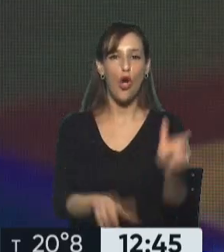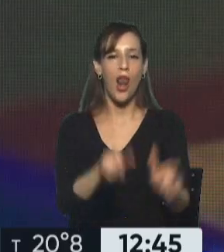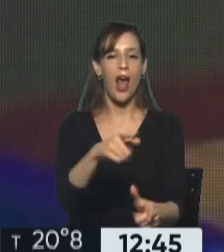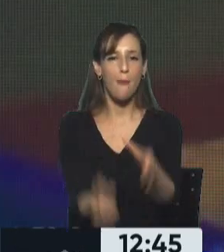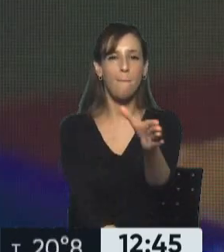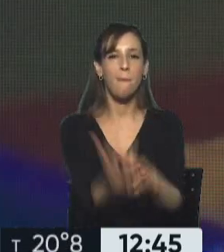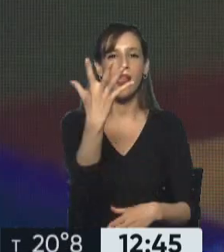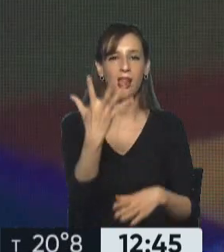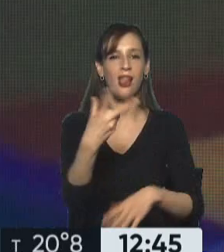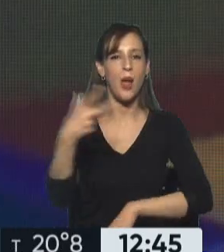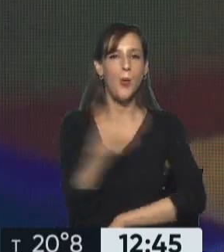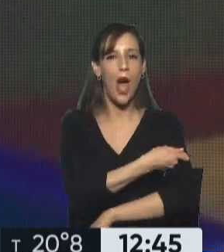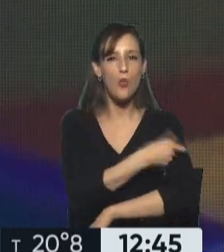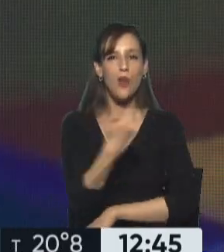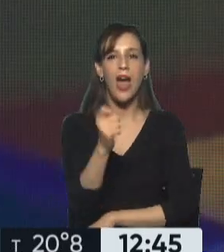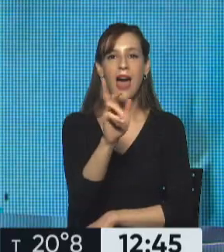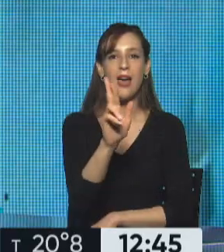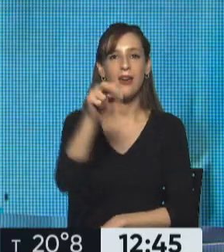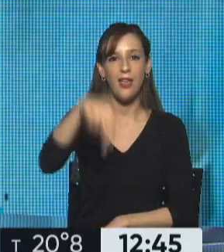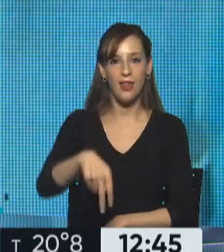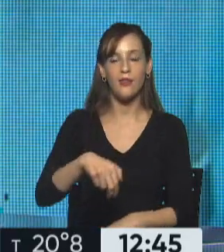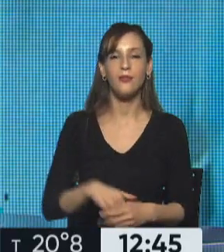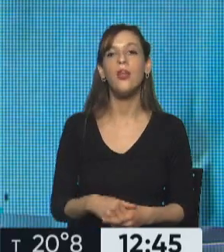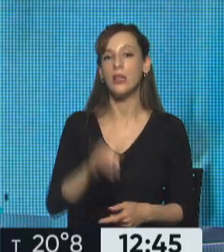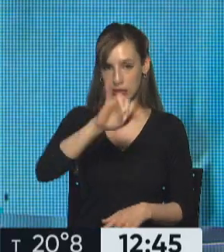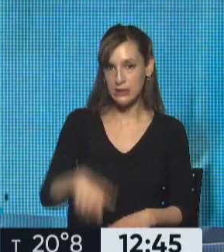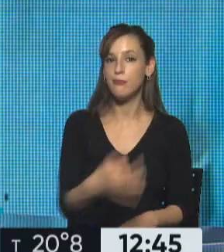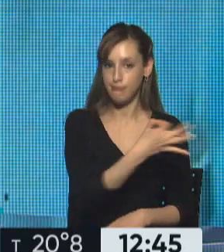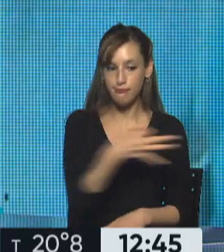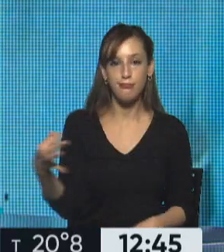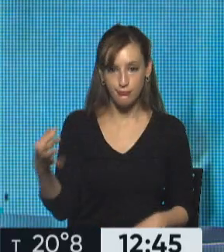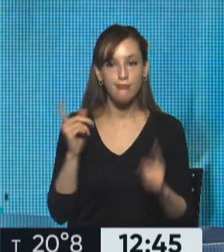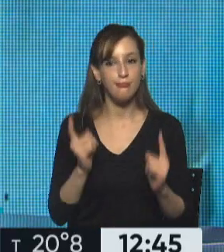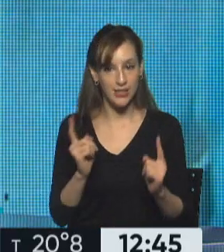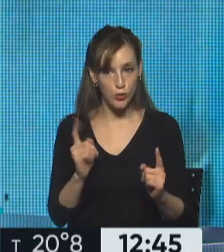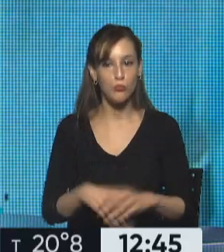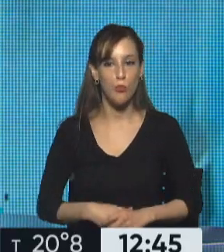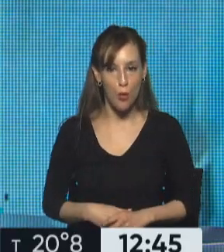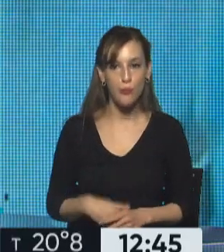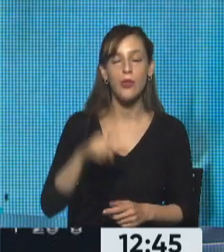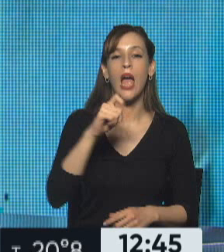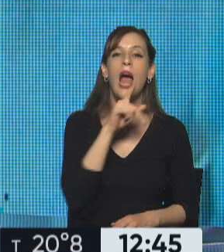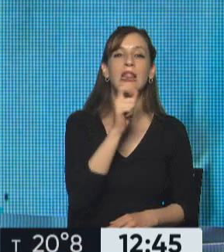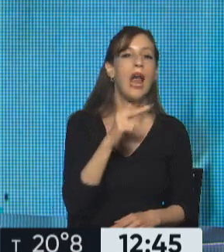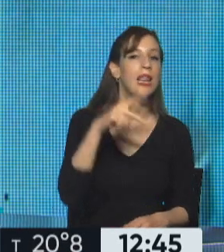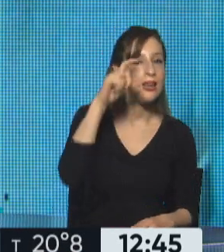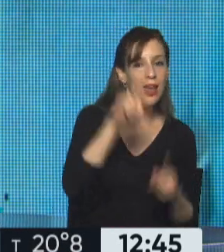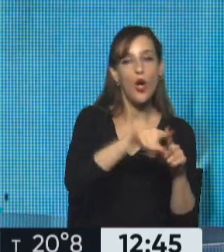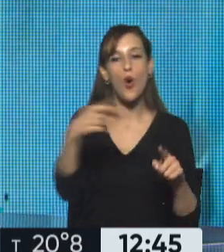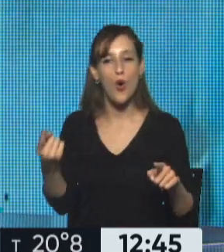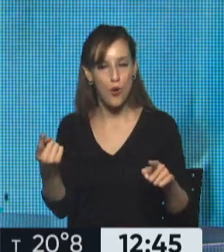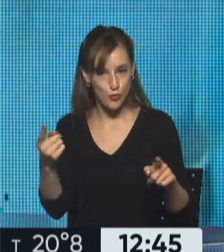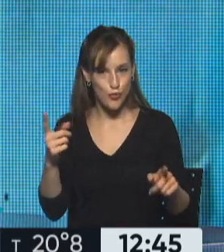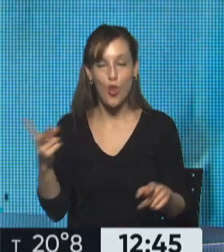vacunas alternativo al del virus ar activado exacto catalín carico uruguay mensual los discípulos